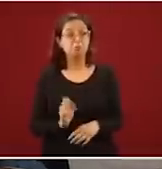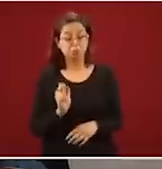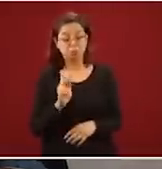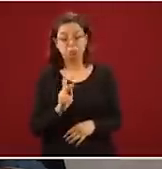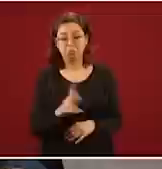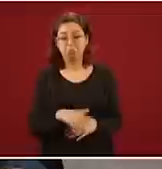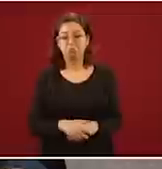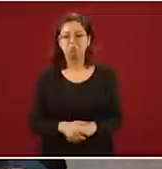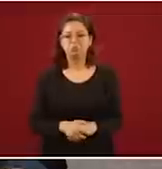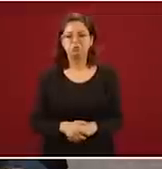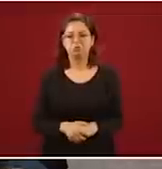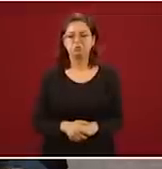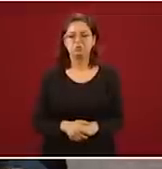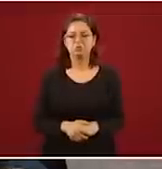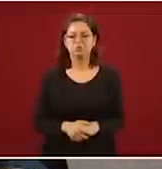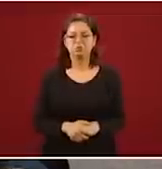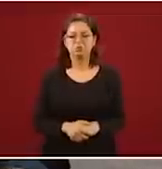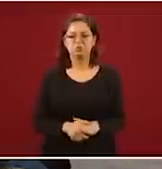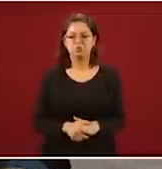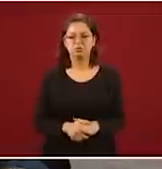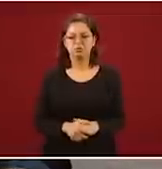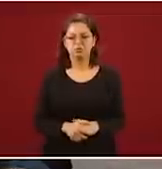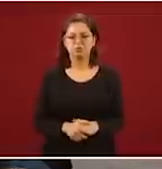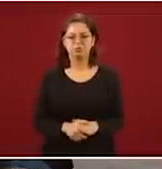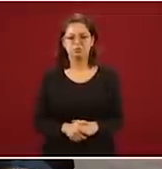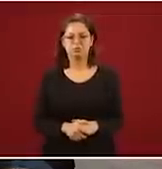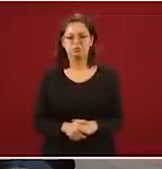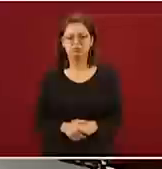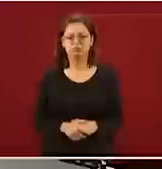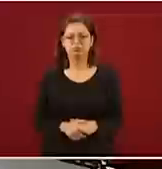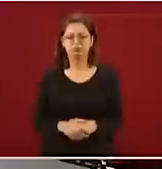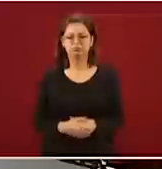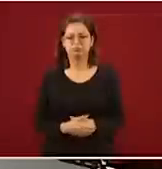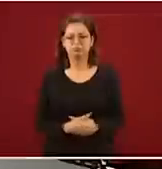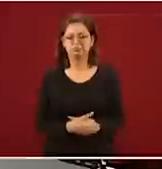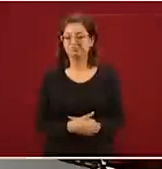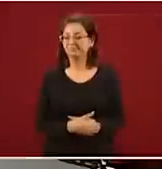Okay. Y el siguiente año era eso un gran va a bastar. Atraco, pues, como todo.